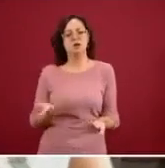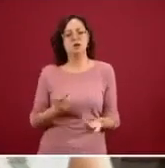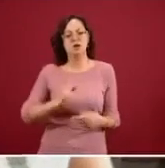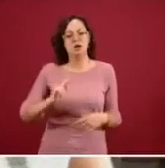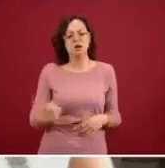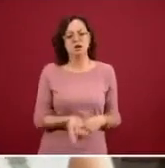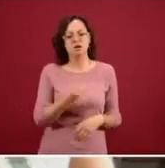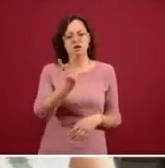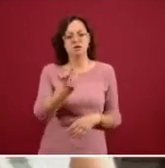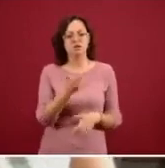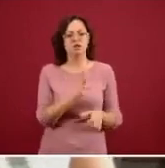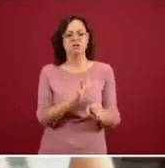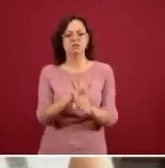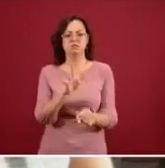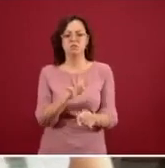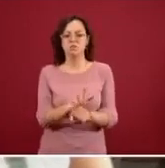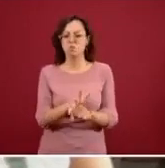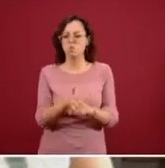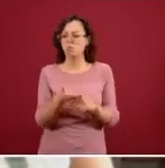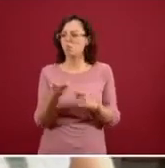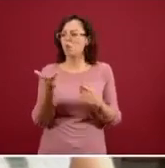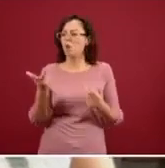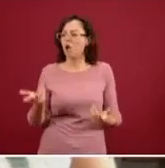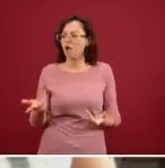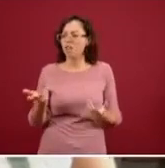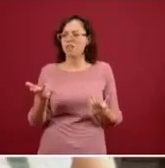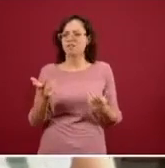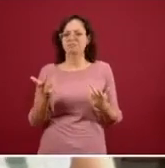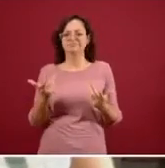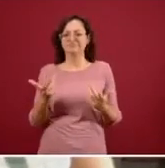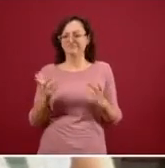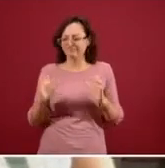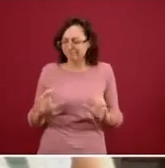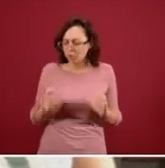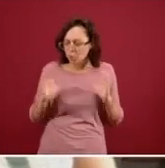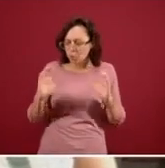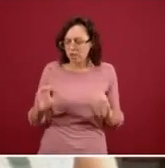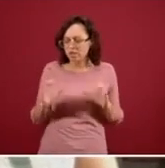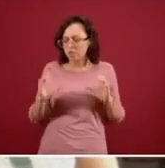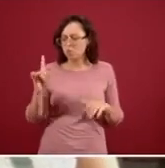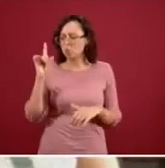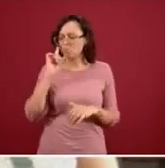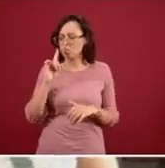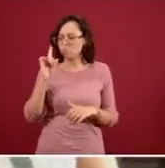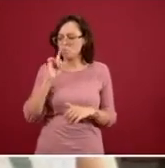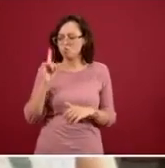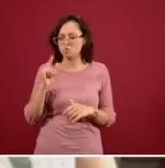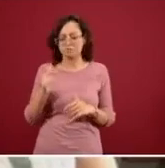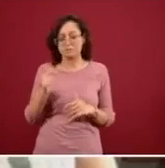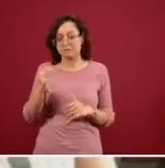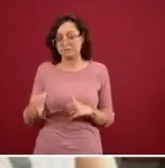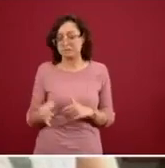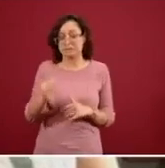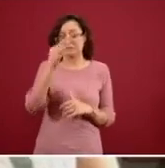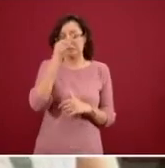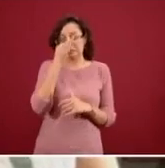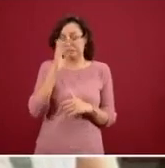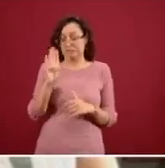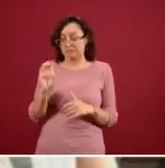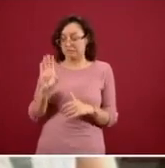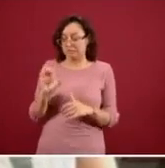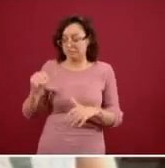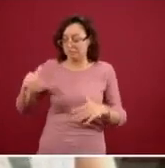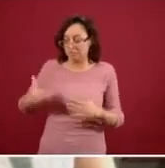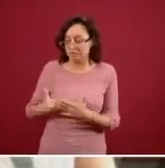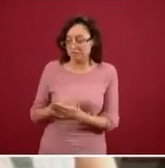tener o los cuidados que se pueden tener con mujeres que están ya en un periodo alto de gestación y que tienen estos